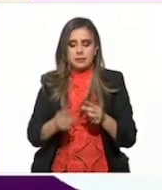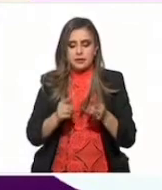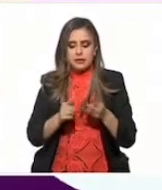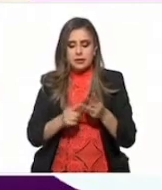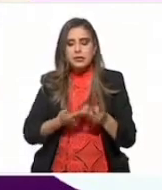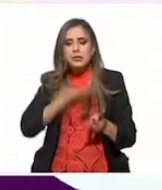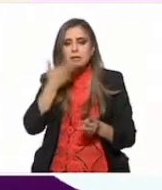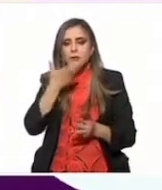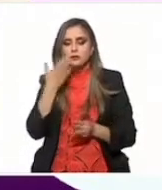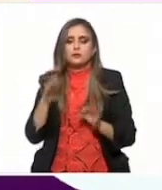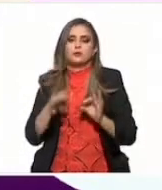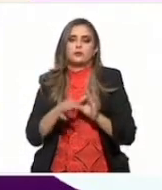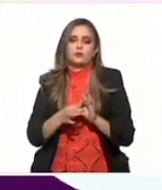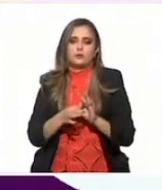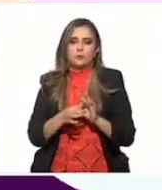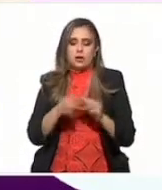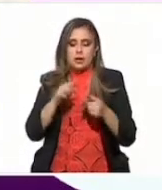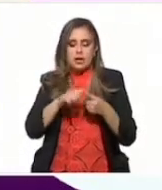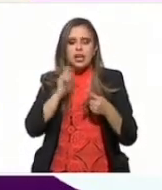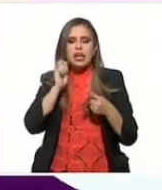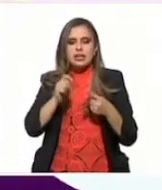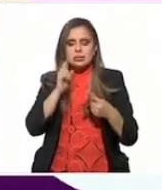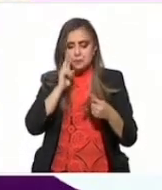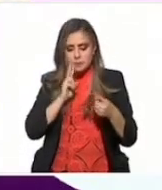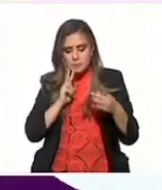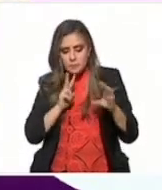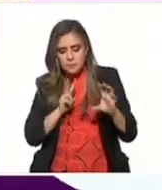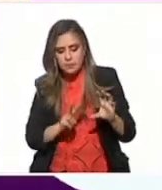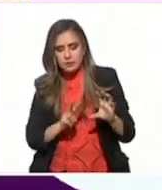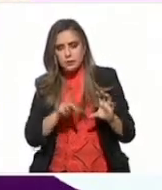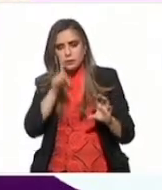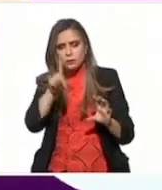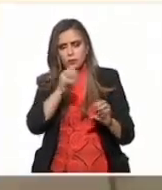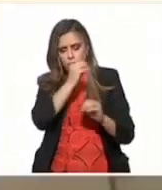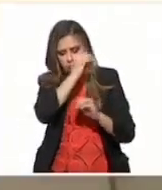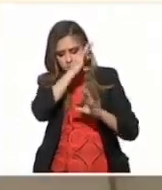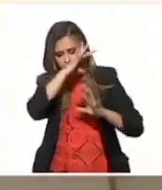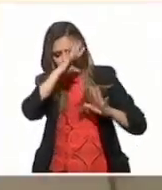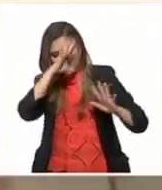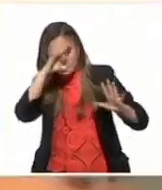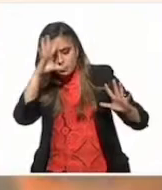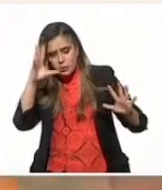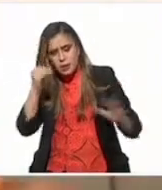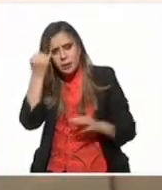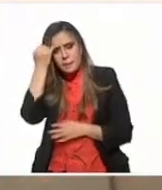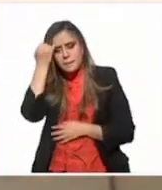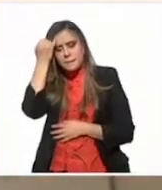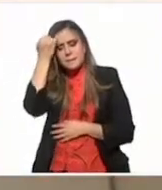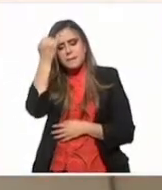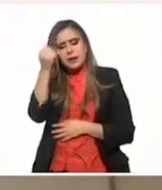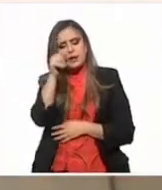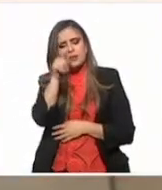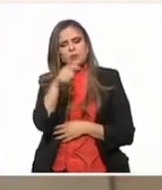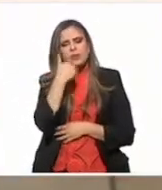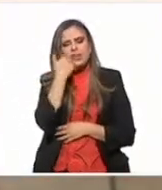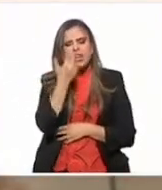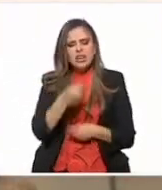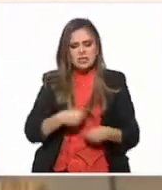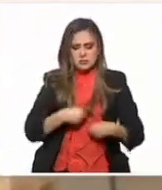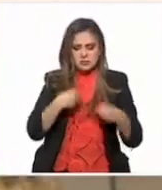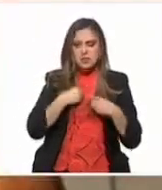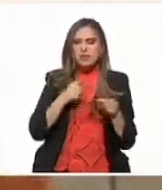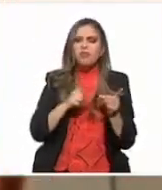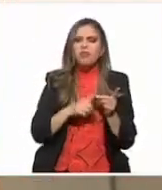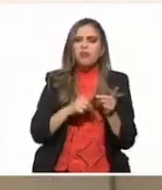rápidamente que es visualizar imagínate en una situación ideal dónde y cómo te gustaría estar física